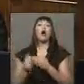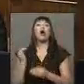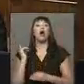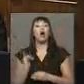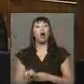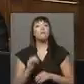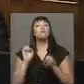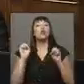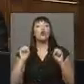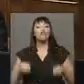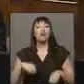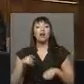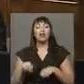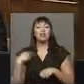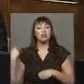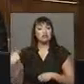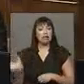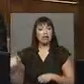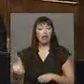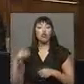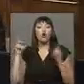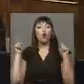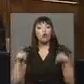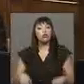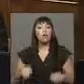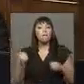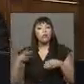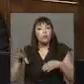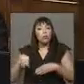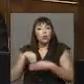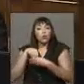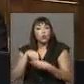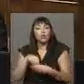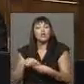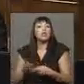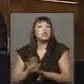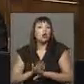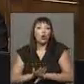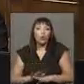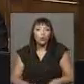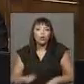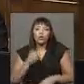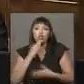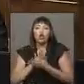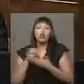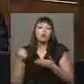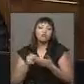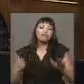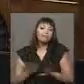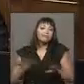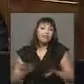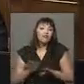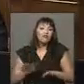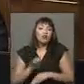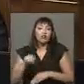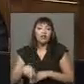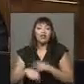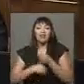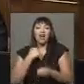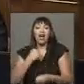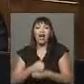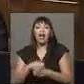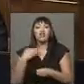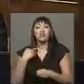el Honorable Senado a fin de que hoy podamos concluir el enorme esfuerzo legislativo de este año que está transformando